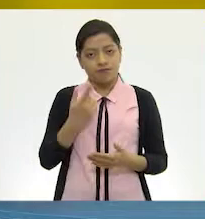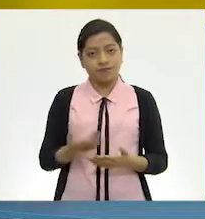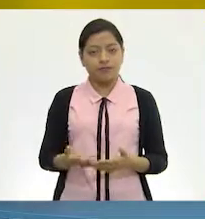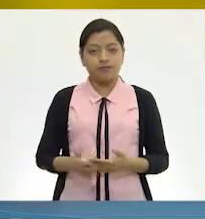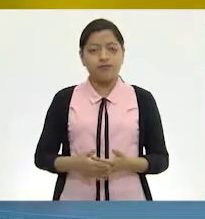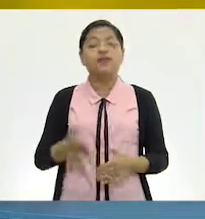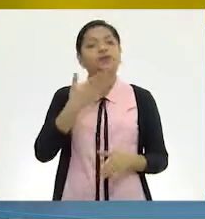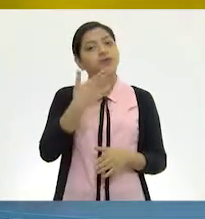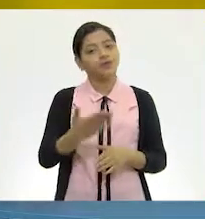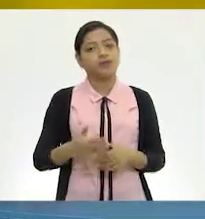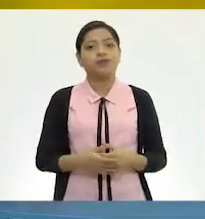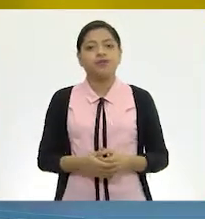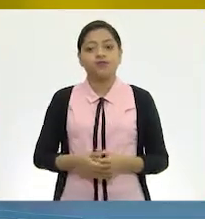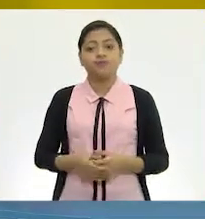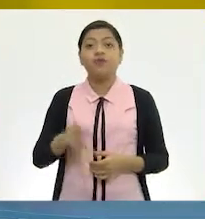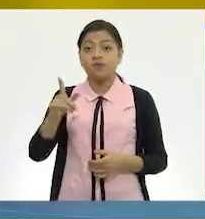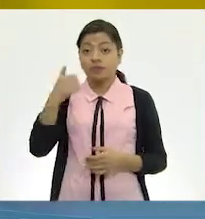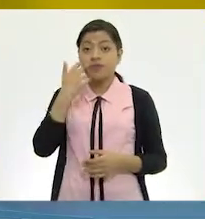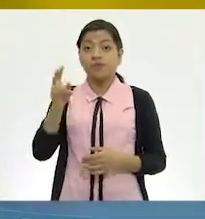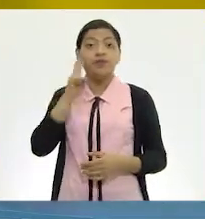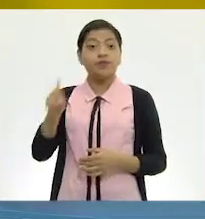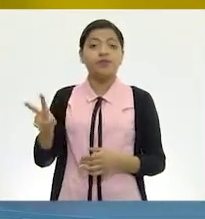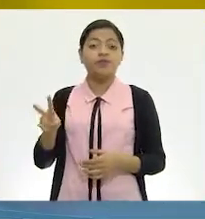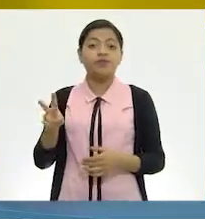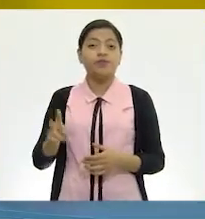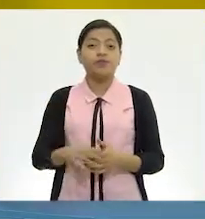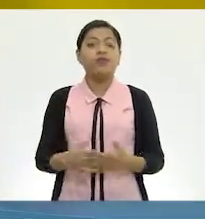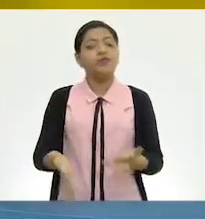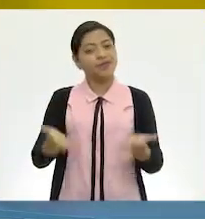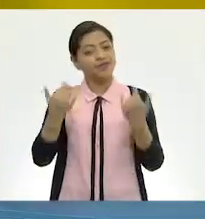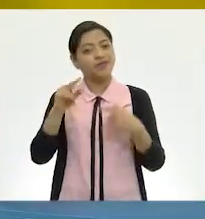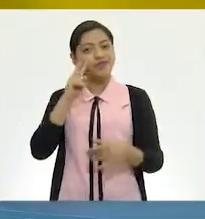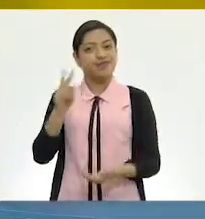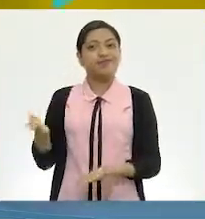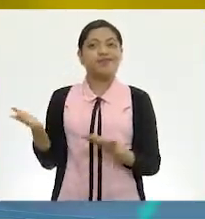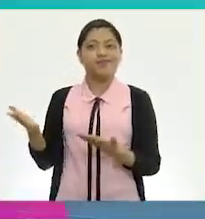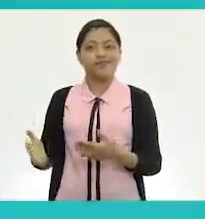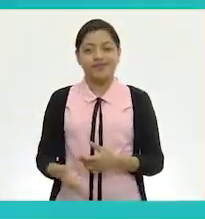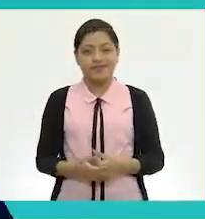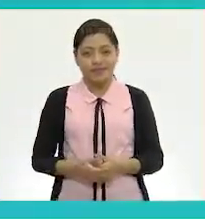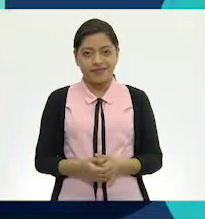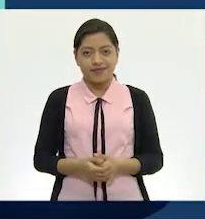bien. ¿Sí? ¿Quieres verlo? Sí, por supuesto. Vamos a video.